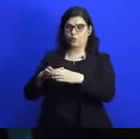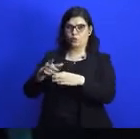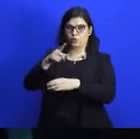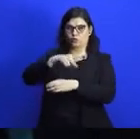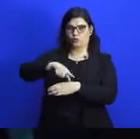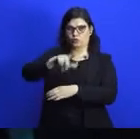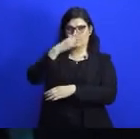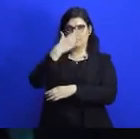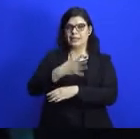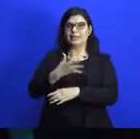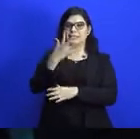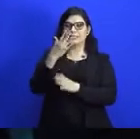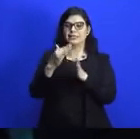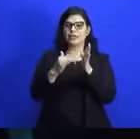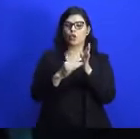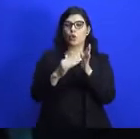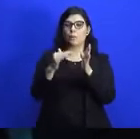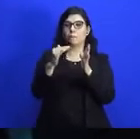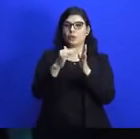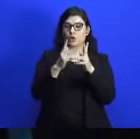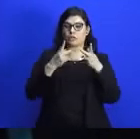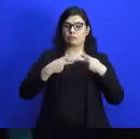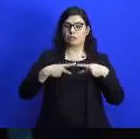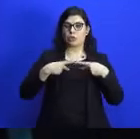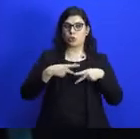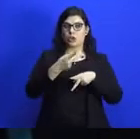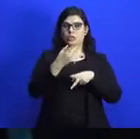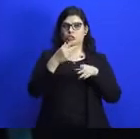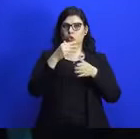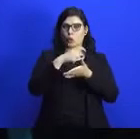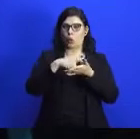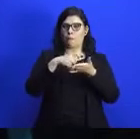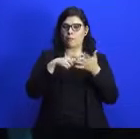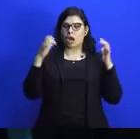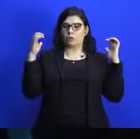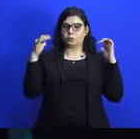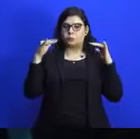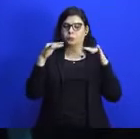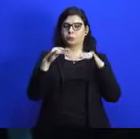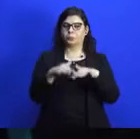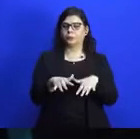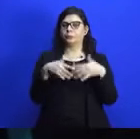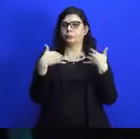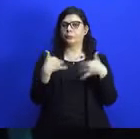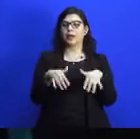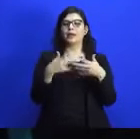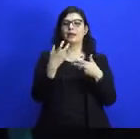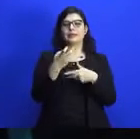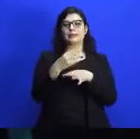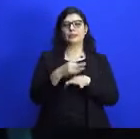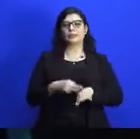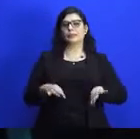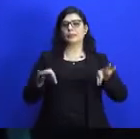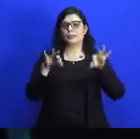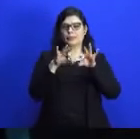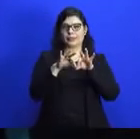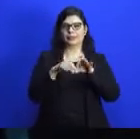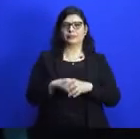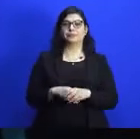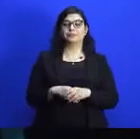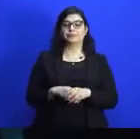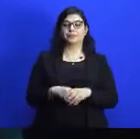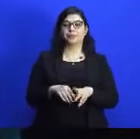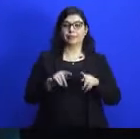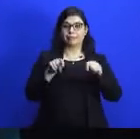de clientes y socios que nos visitan diariamente, nos hace tener un rol fundamental en esta materia. Nuestras